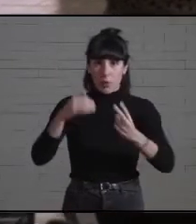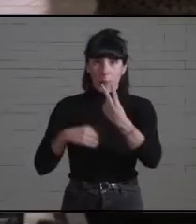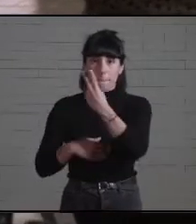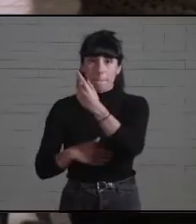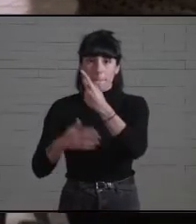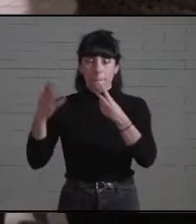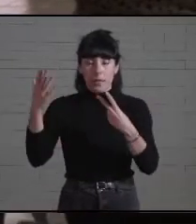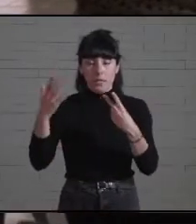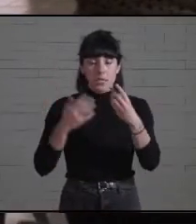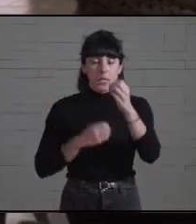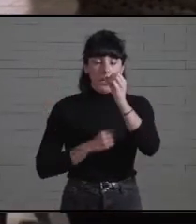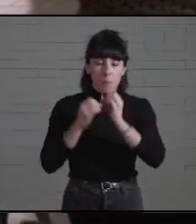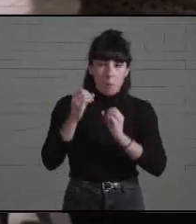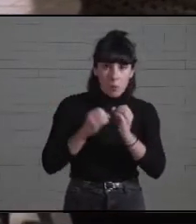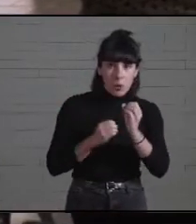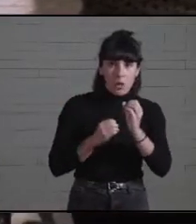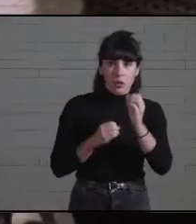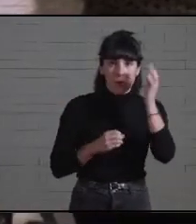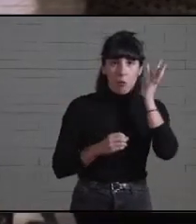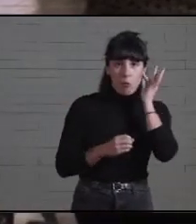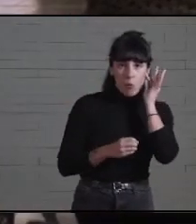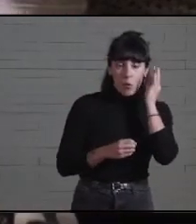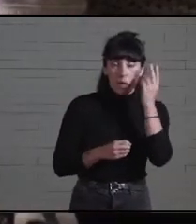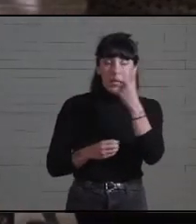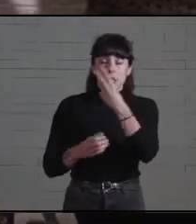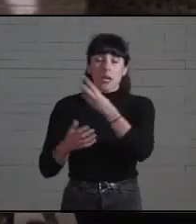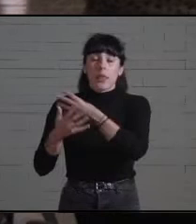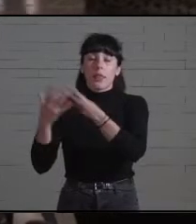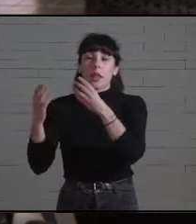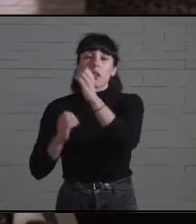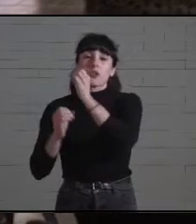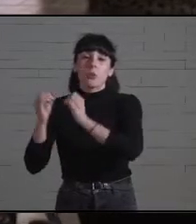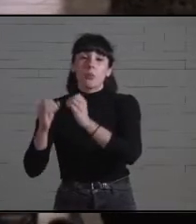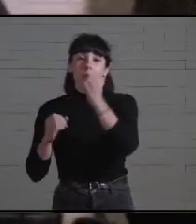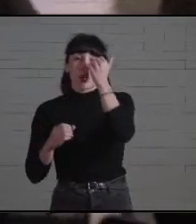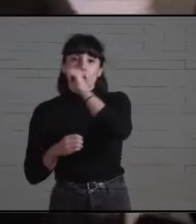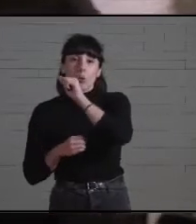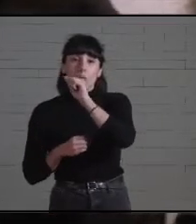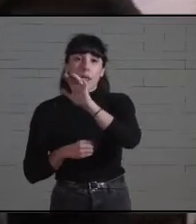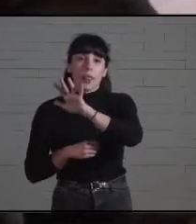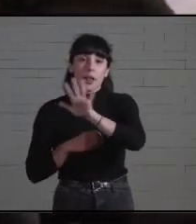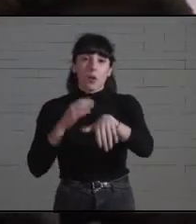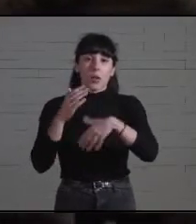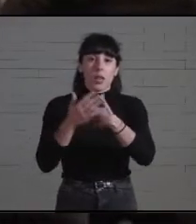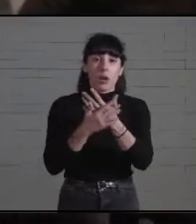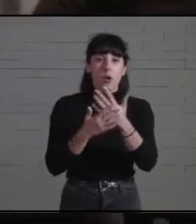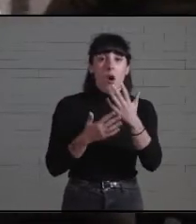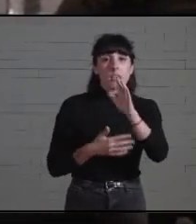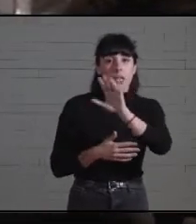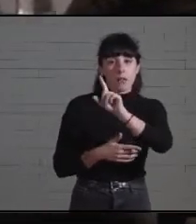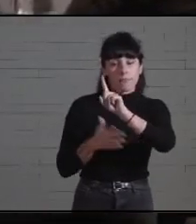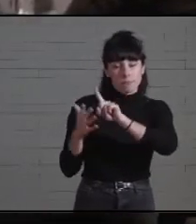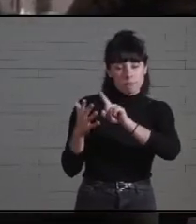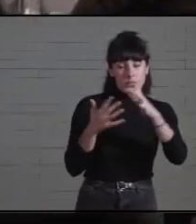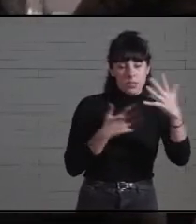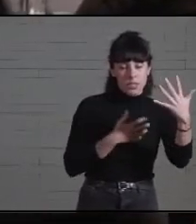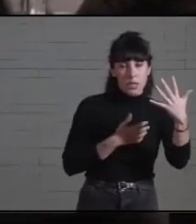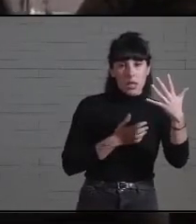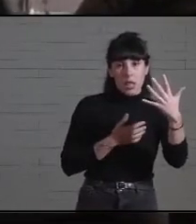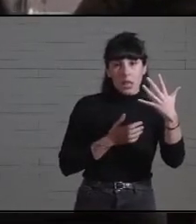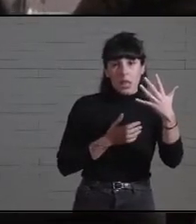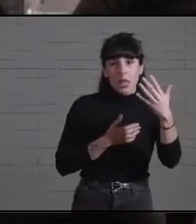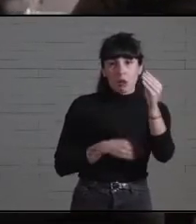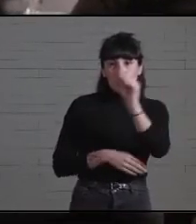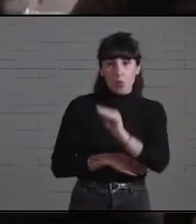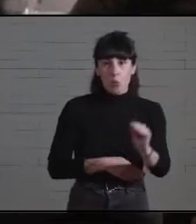27% de mujeres frente al 18% de hombres de 55 a 65 años cuidaban, y además sabemos por